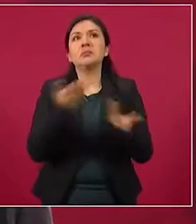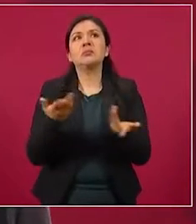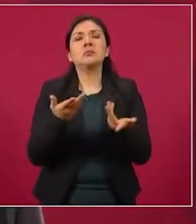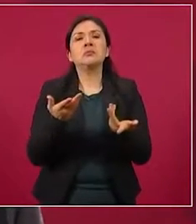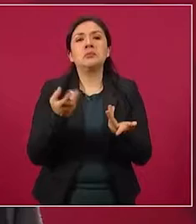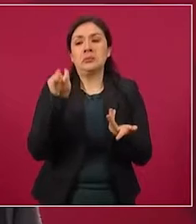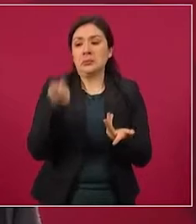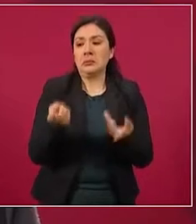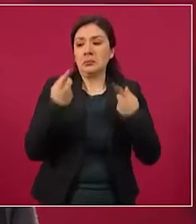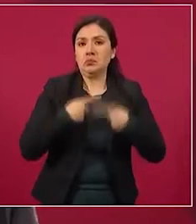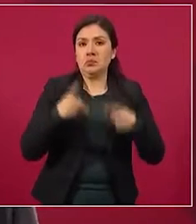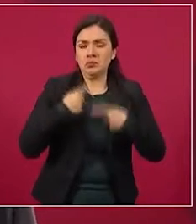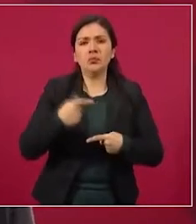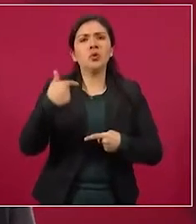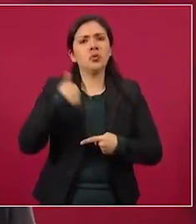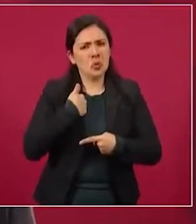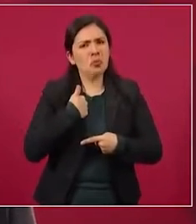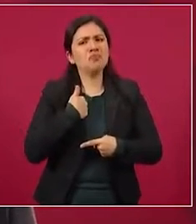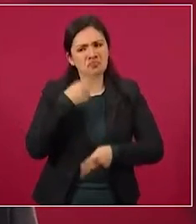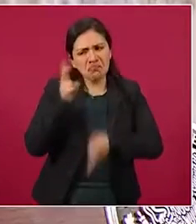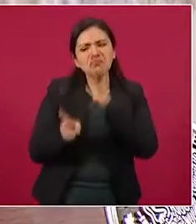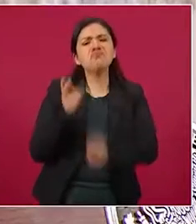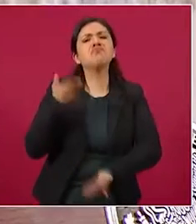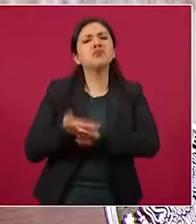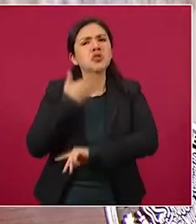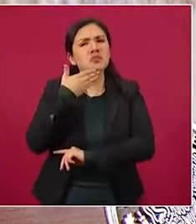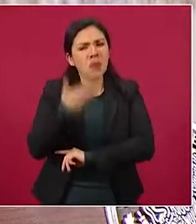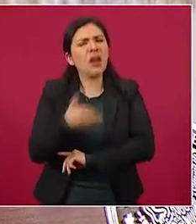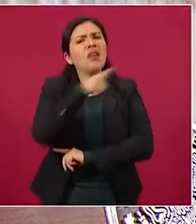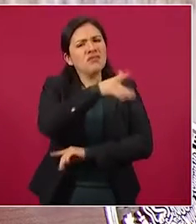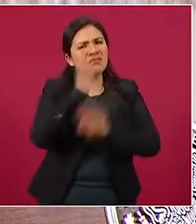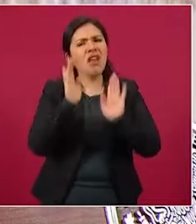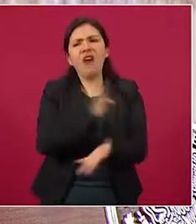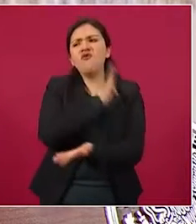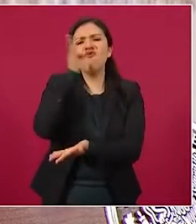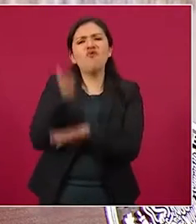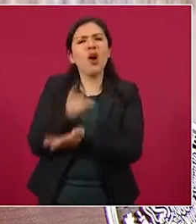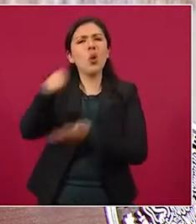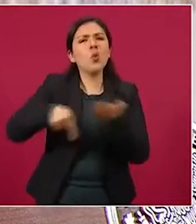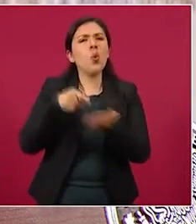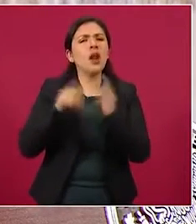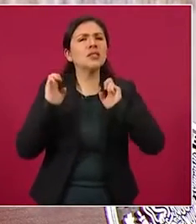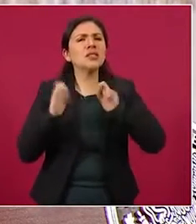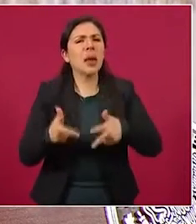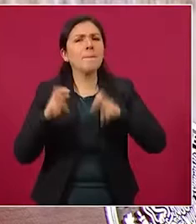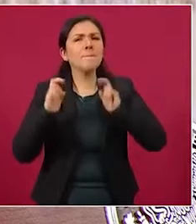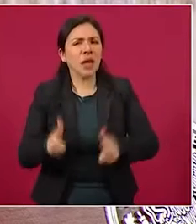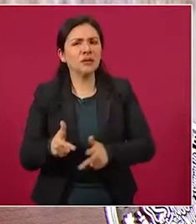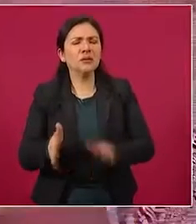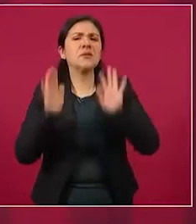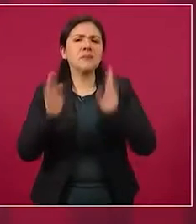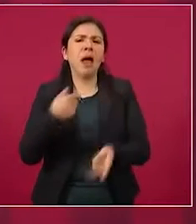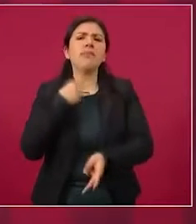que nos llevamos bien. Ya estuvo en Chiapas, platicamos